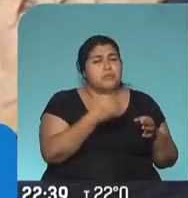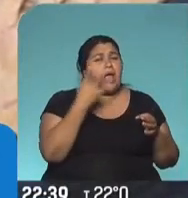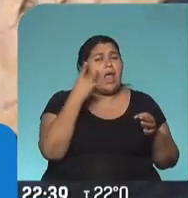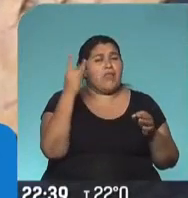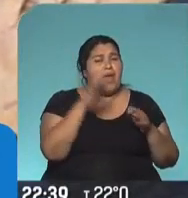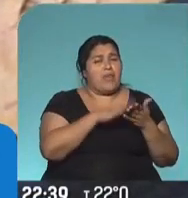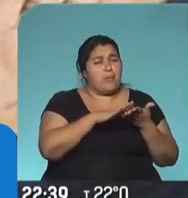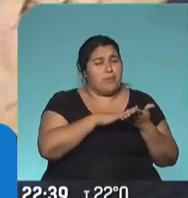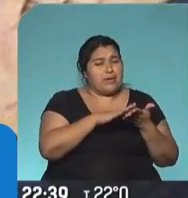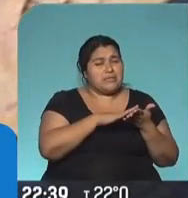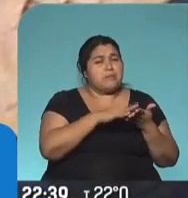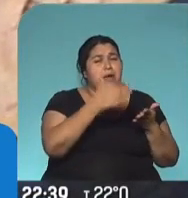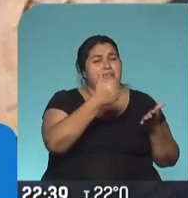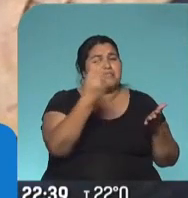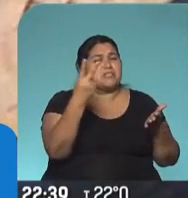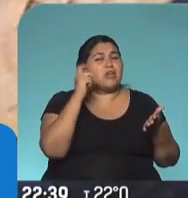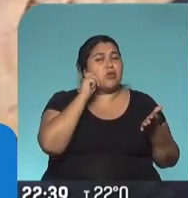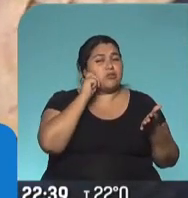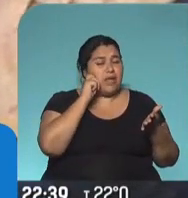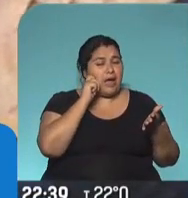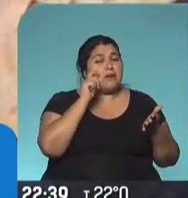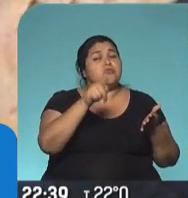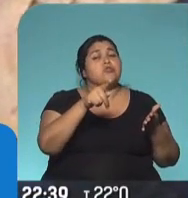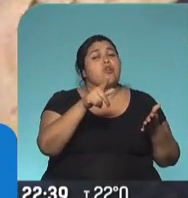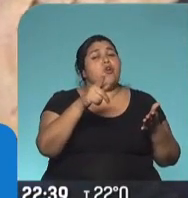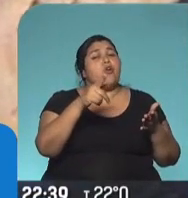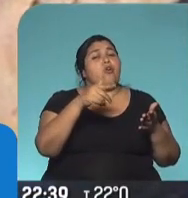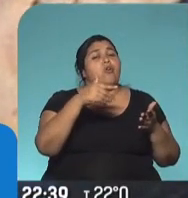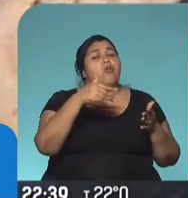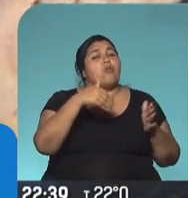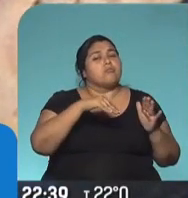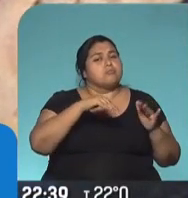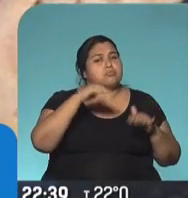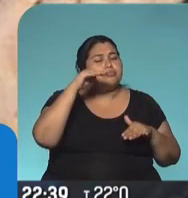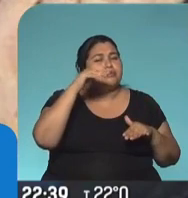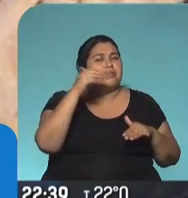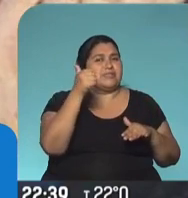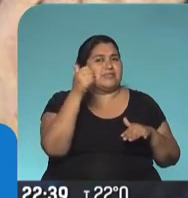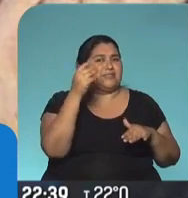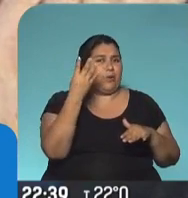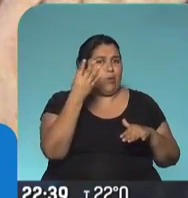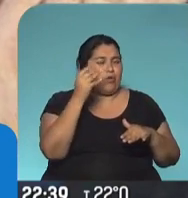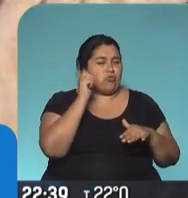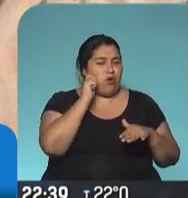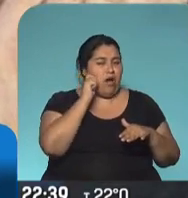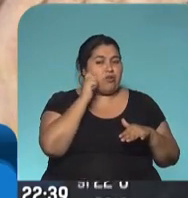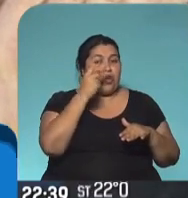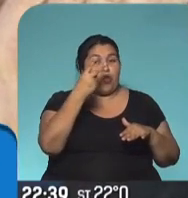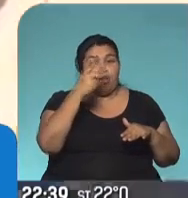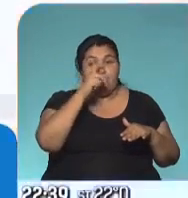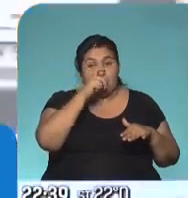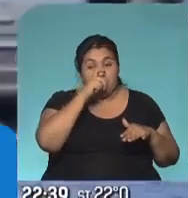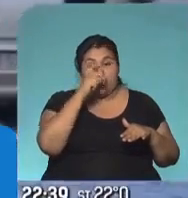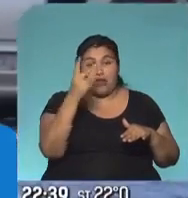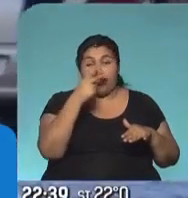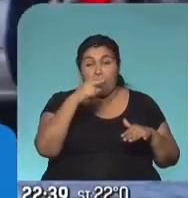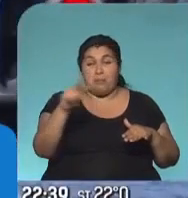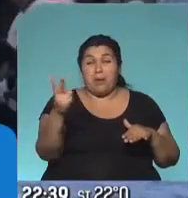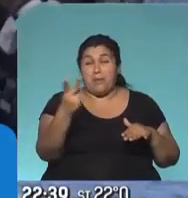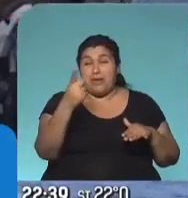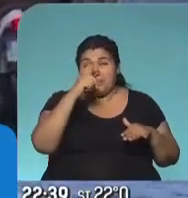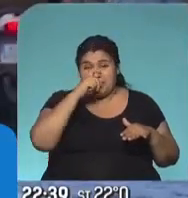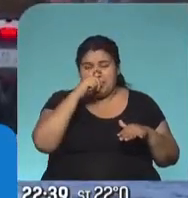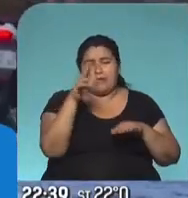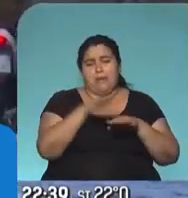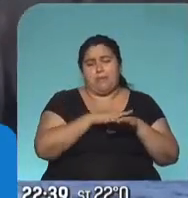mínima de jubilación a los 62 años, pero progresivamente subirá hasta los 64 años en 2027. Aquellos que